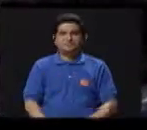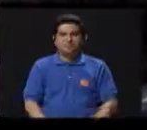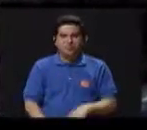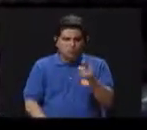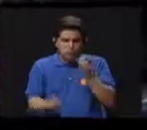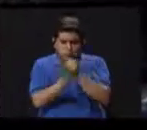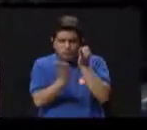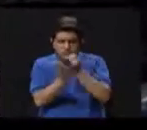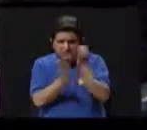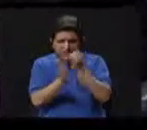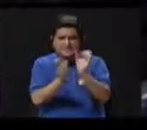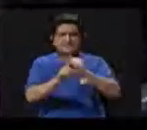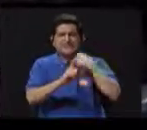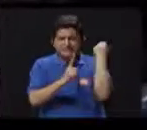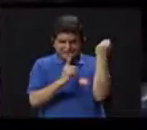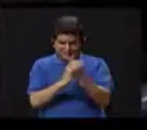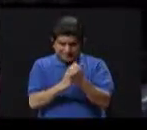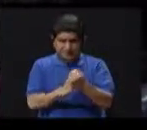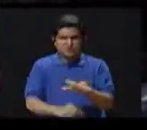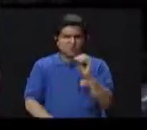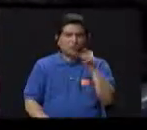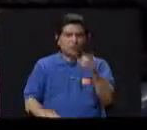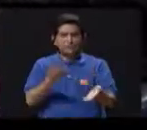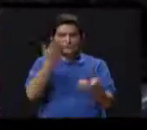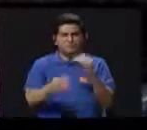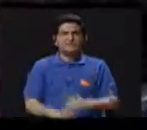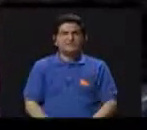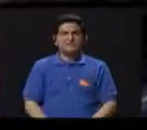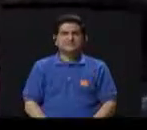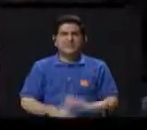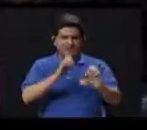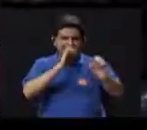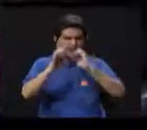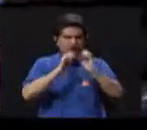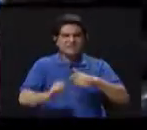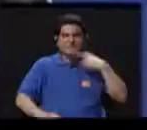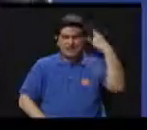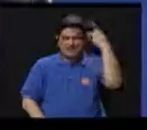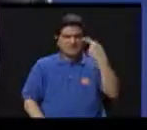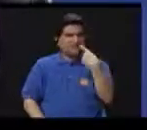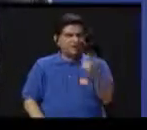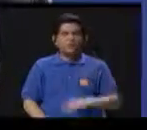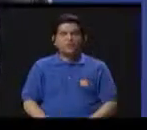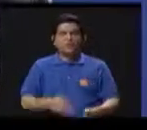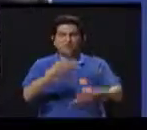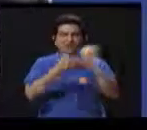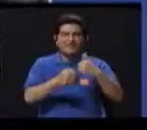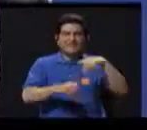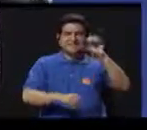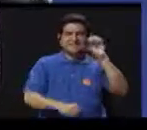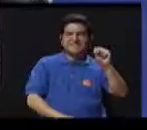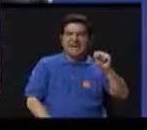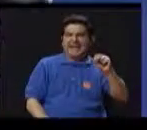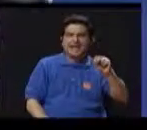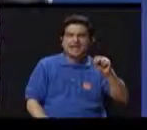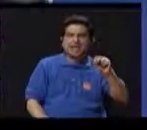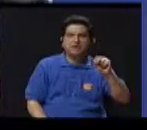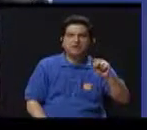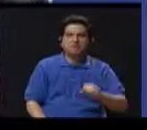particulares. ¿Ustedes investigaron sobre las condiciones o más bien fue una entrevista con los padres, como nos contaba Charely ahora?